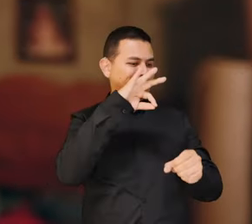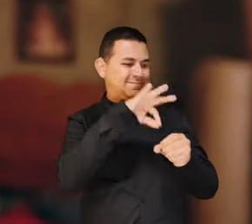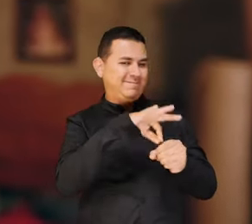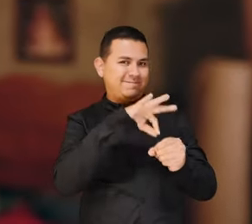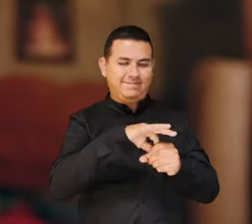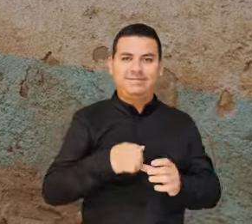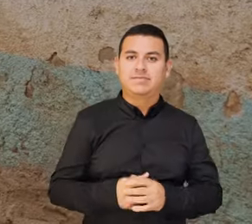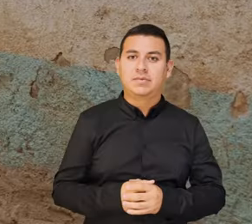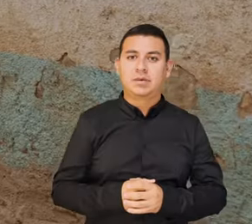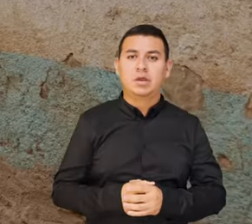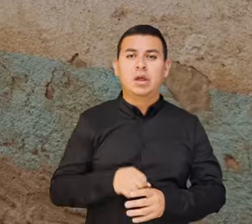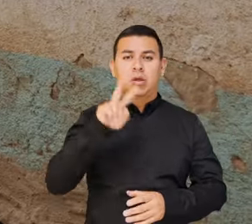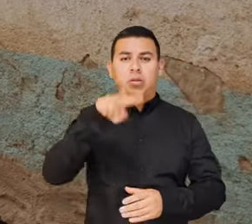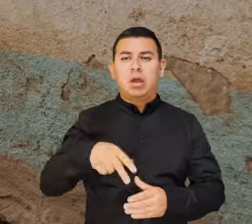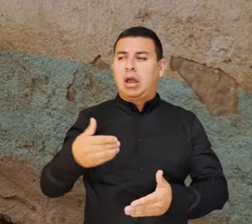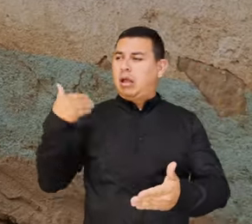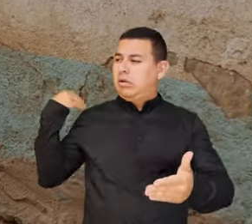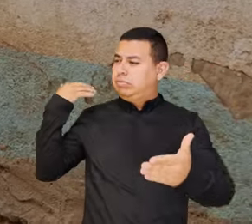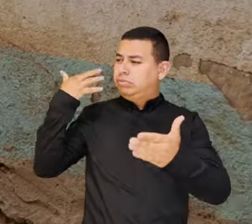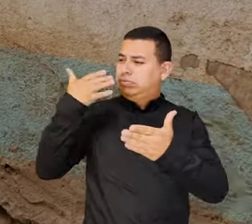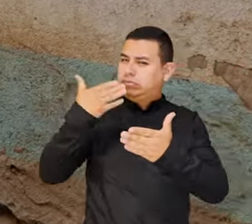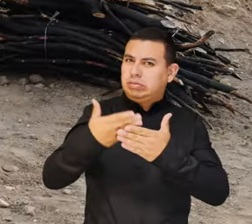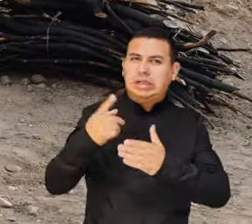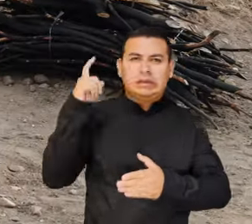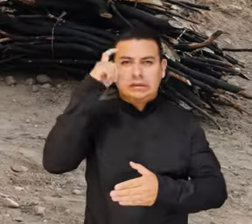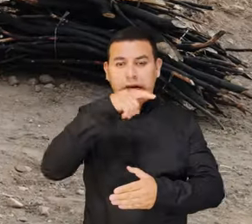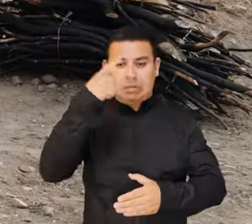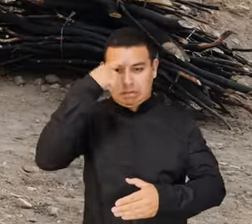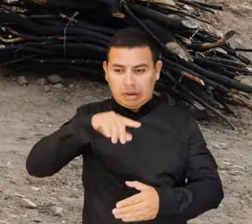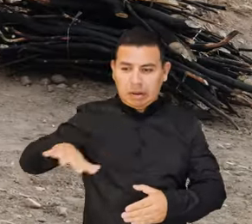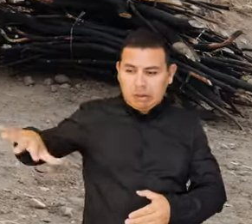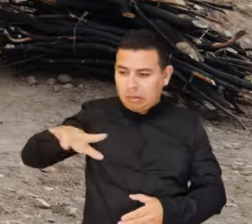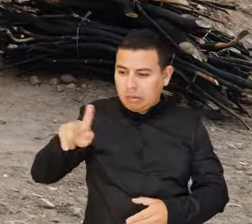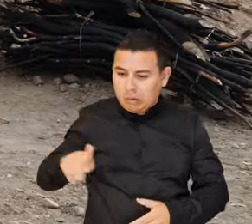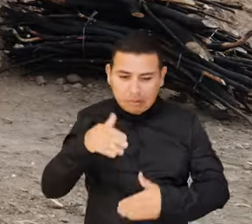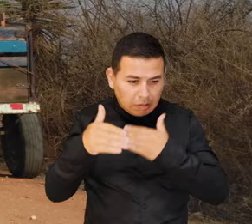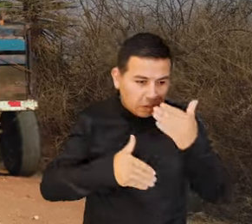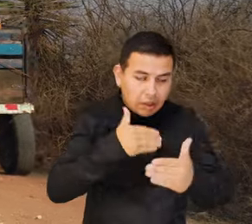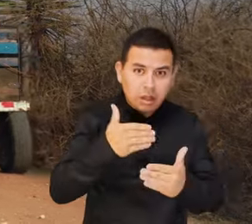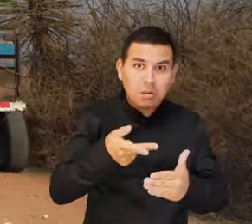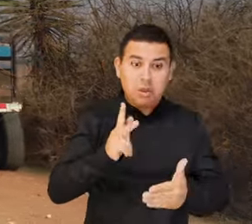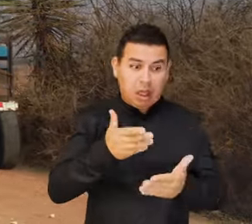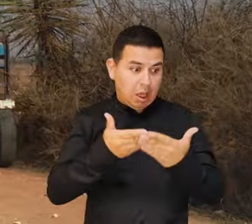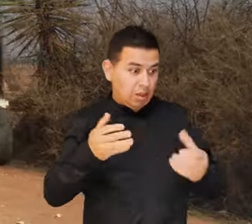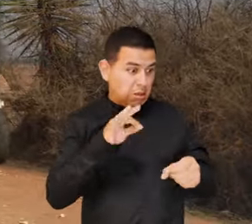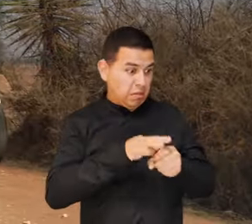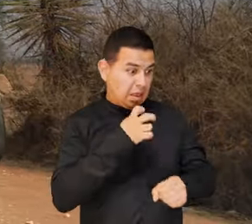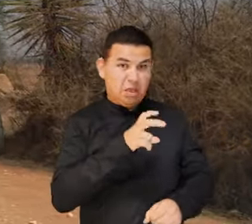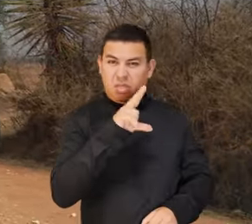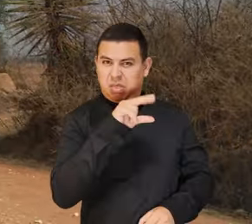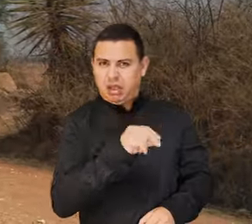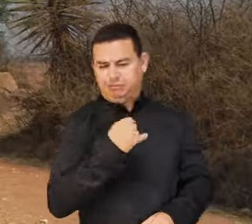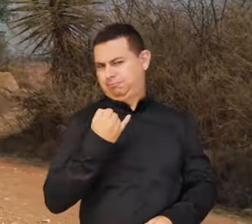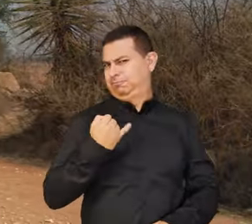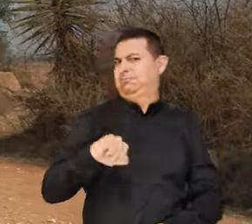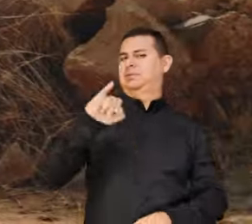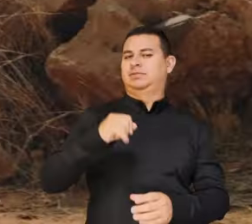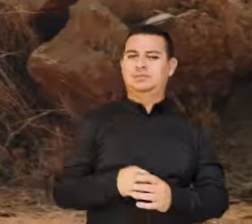votar. Tanto que nos ha costado sacar adelante al pueblo, que hasta creen que no va a estar mi